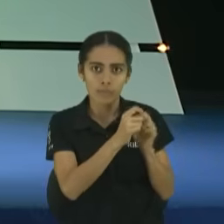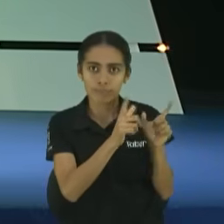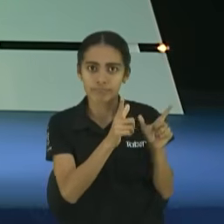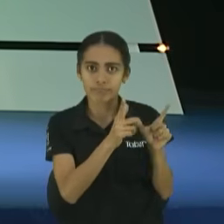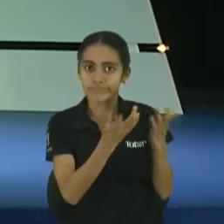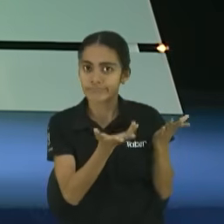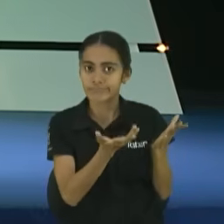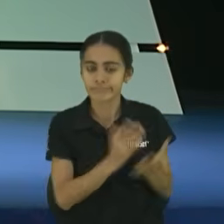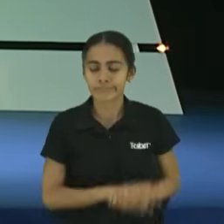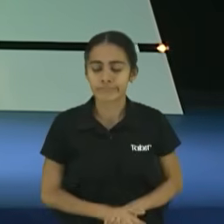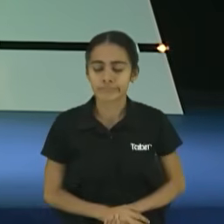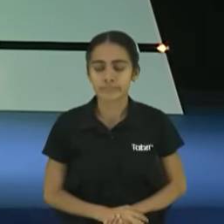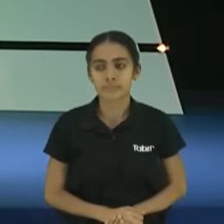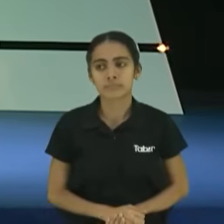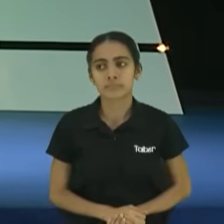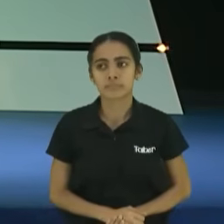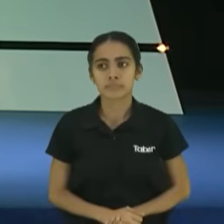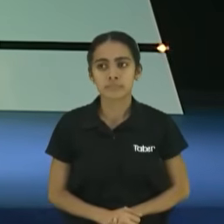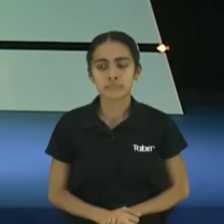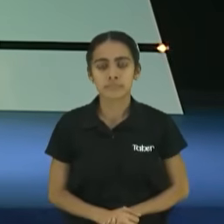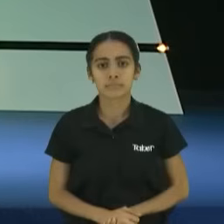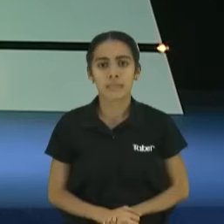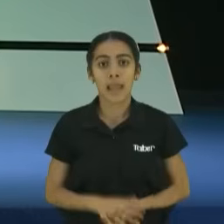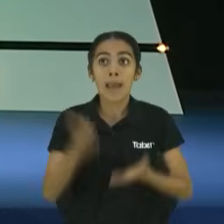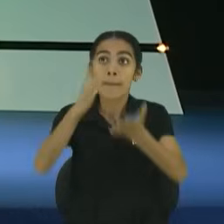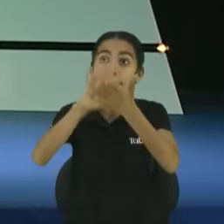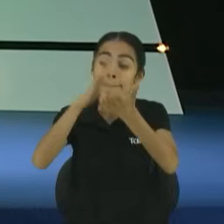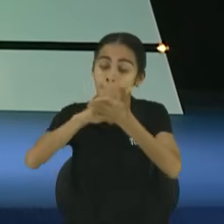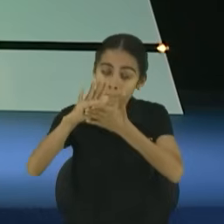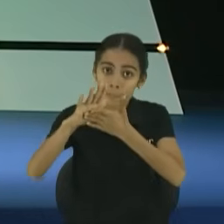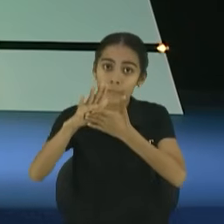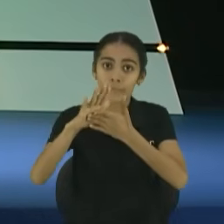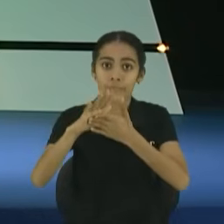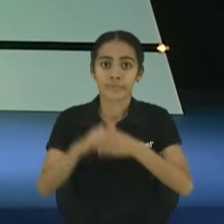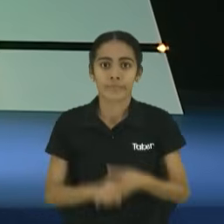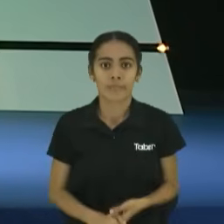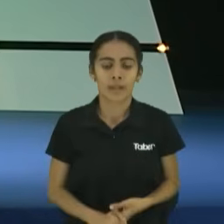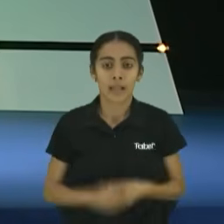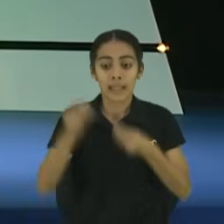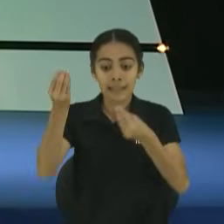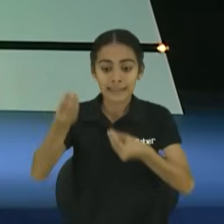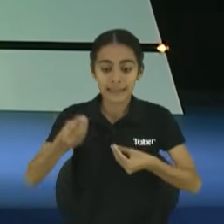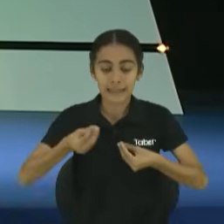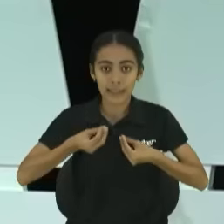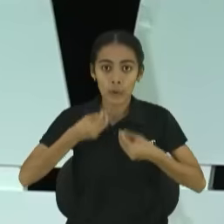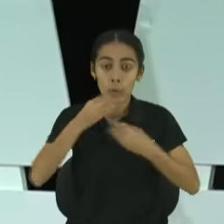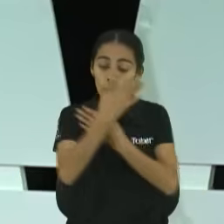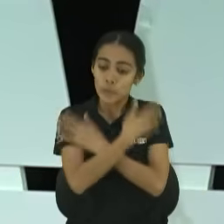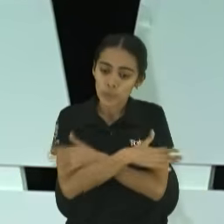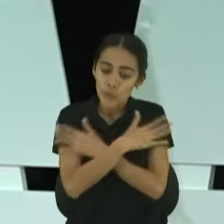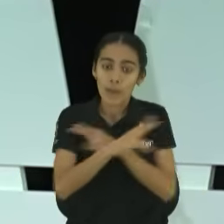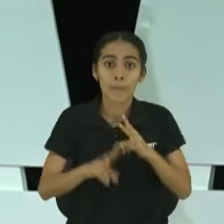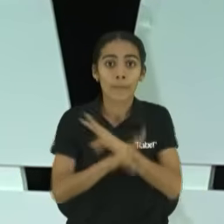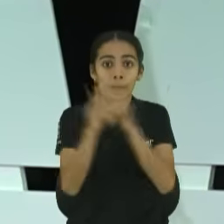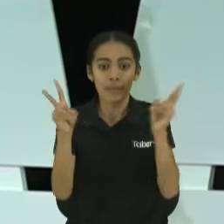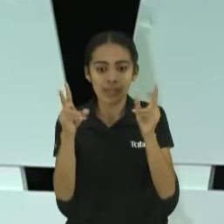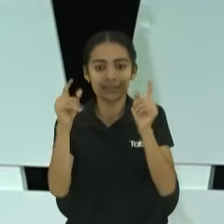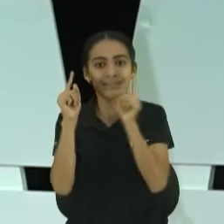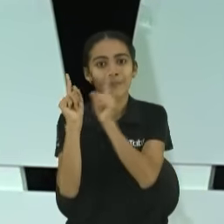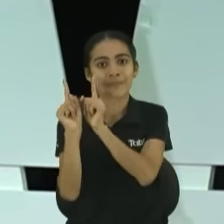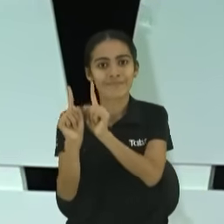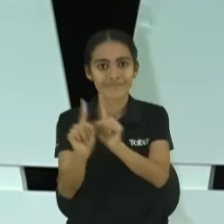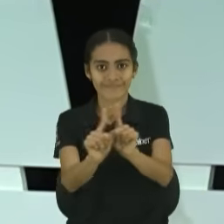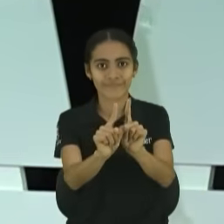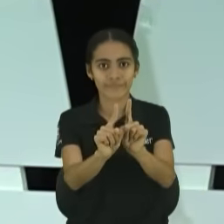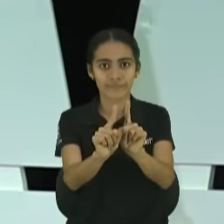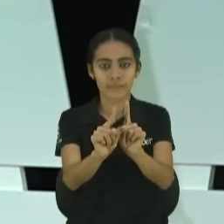A eso me refiero. El Espíritu Santo, amigo y hermano, no solo te trae consuelo y te trae paz, sino te trae compañía. ¿Hay mujeres